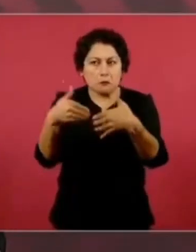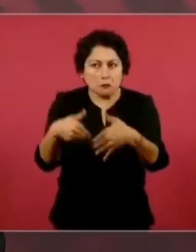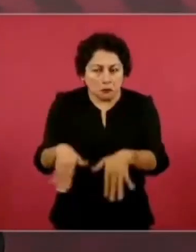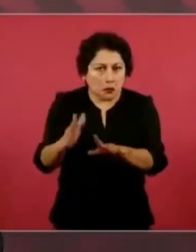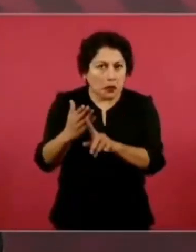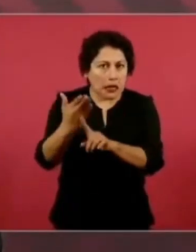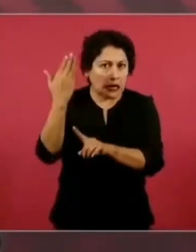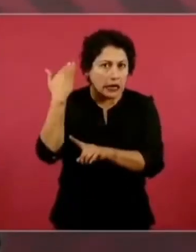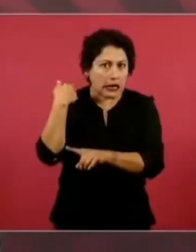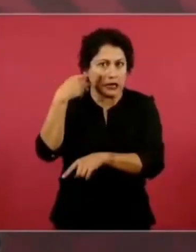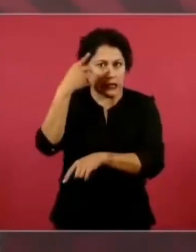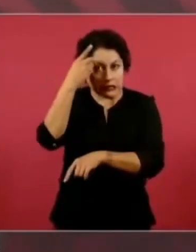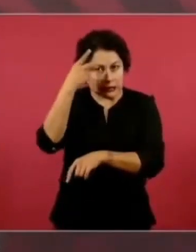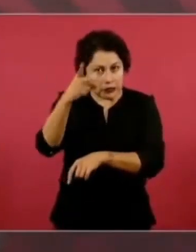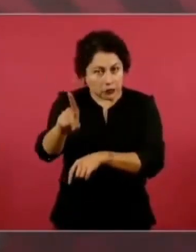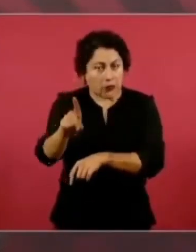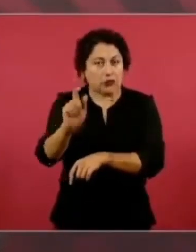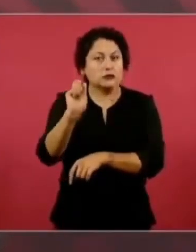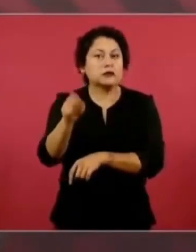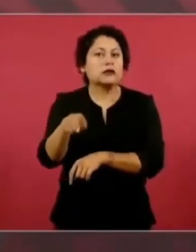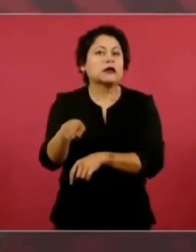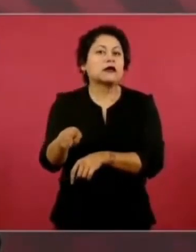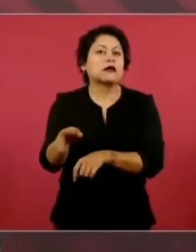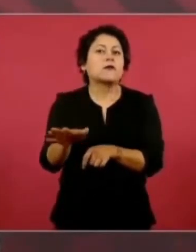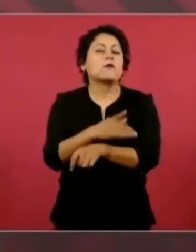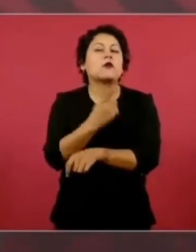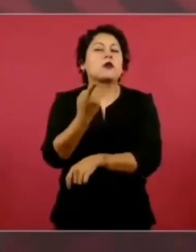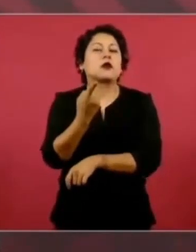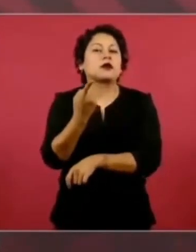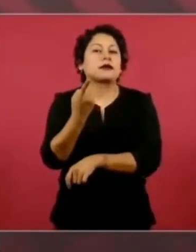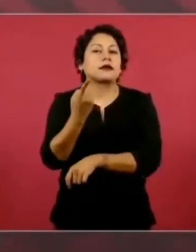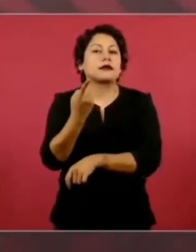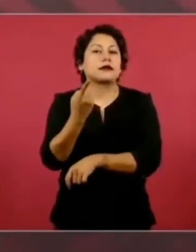por una afectación que se llevó a cabo